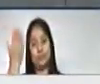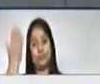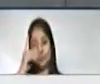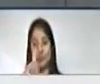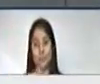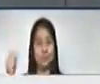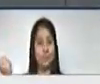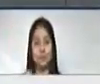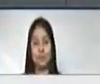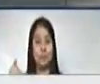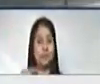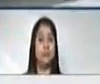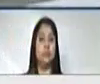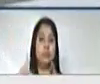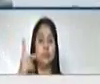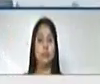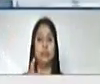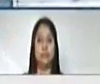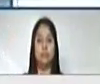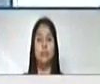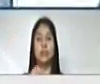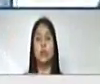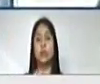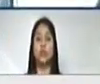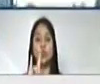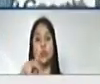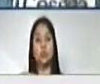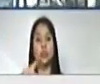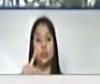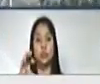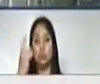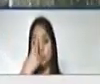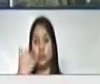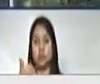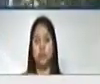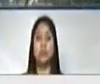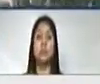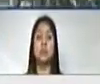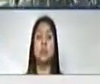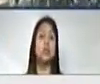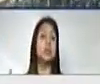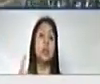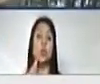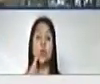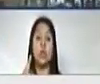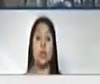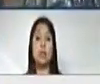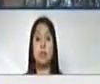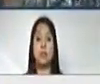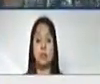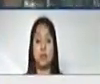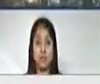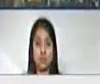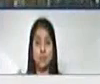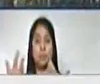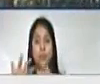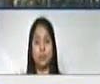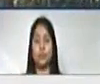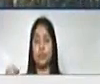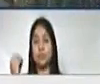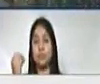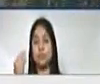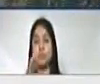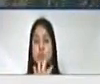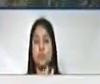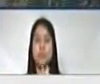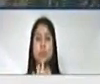del 80% de la población ya vacunada. Hay que recordar también, esto no es obligatorio, depende de cada uno